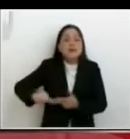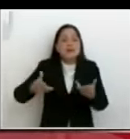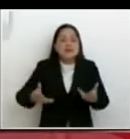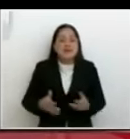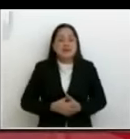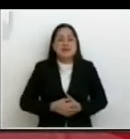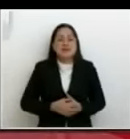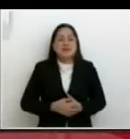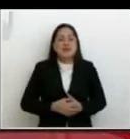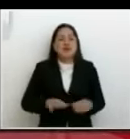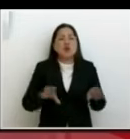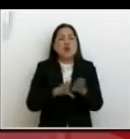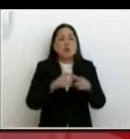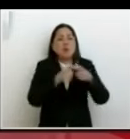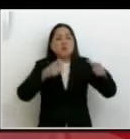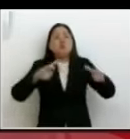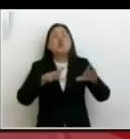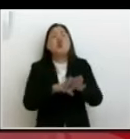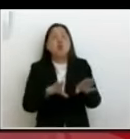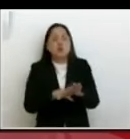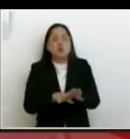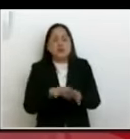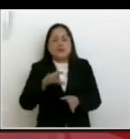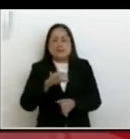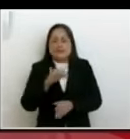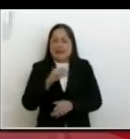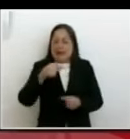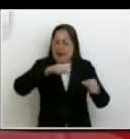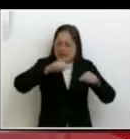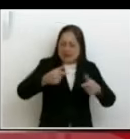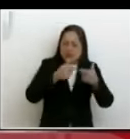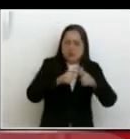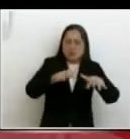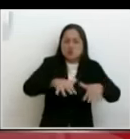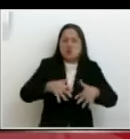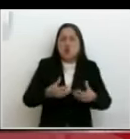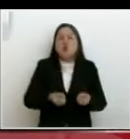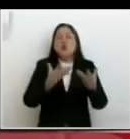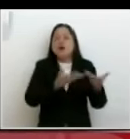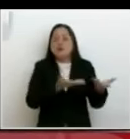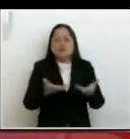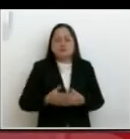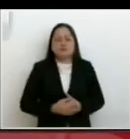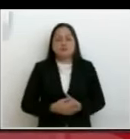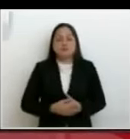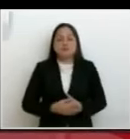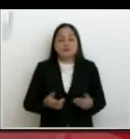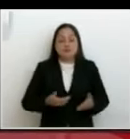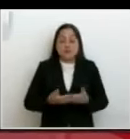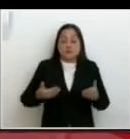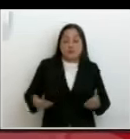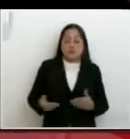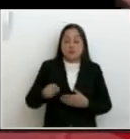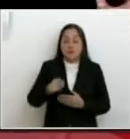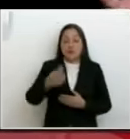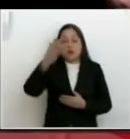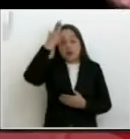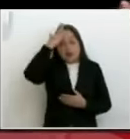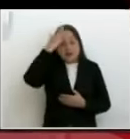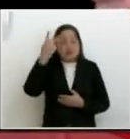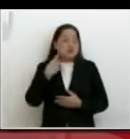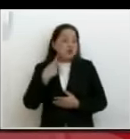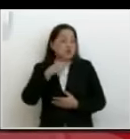está sobrerepresentado en esta legislatura? Hoy los dirigentes de sus partidos no van a decir nada